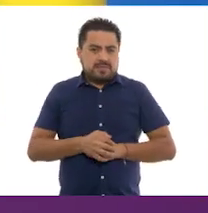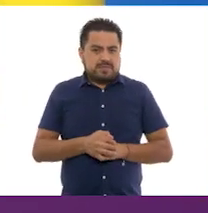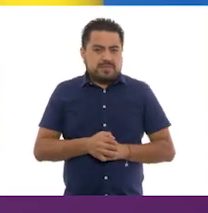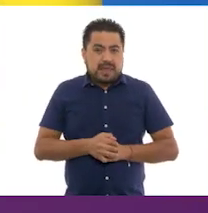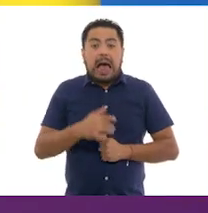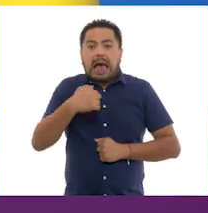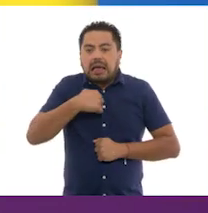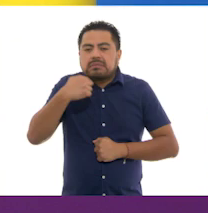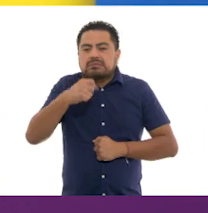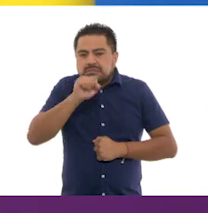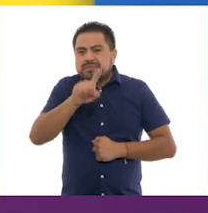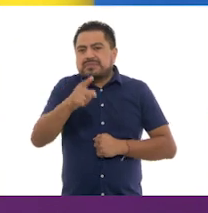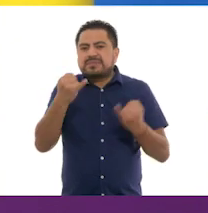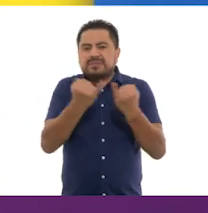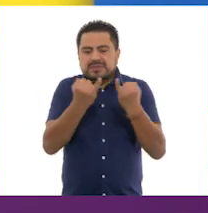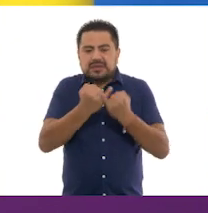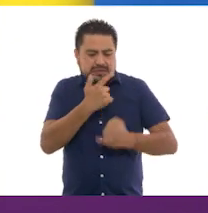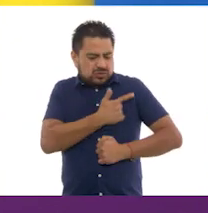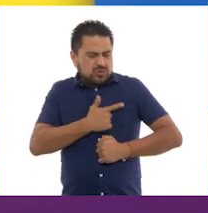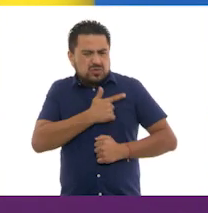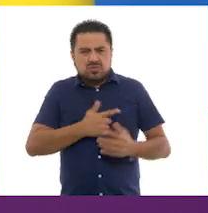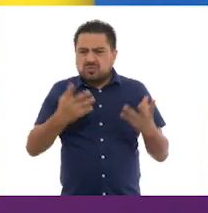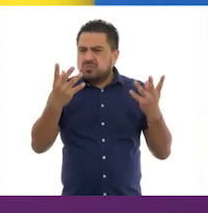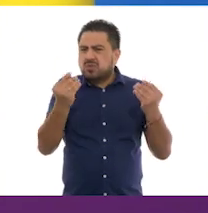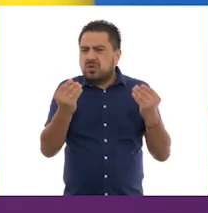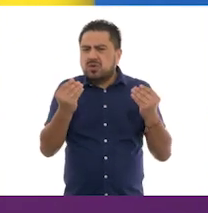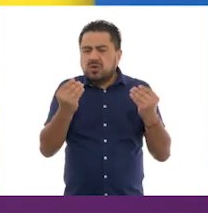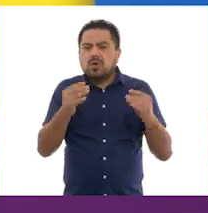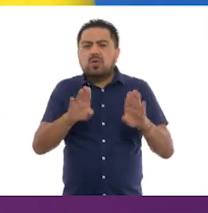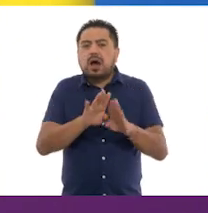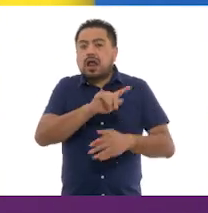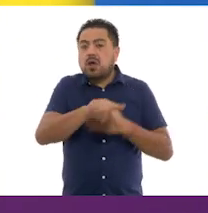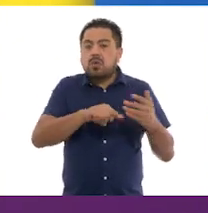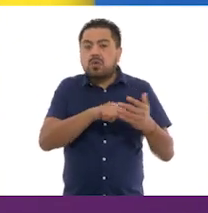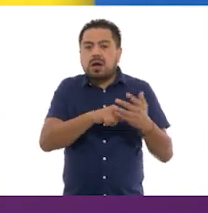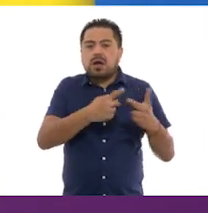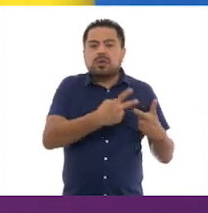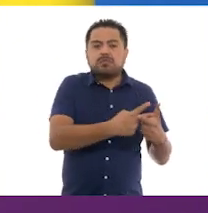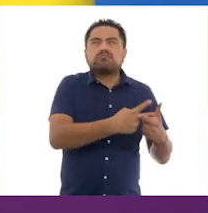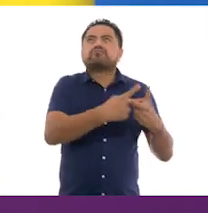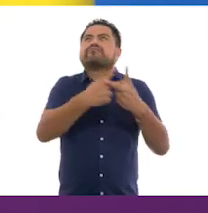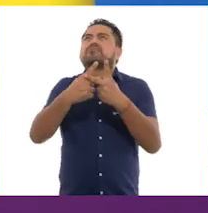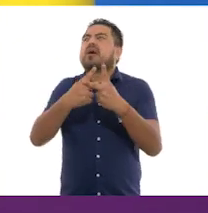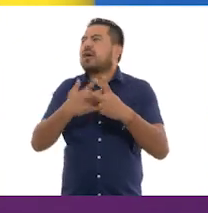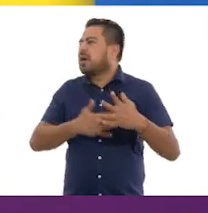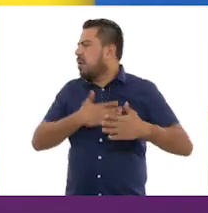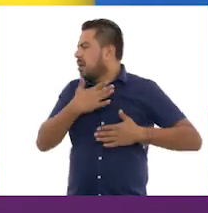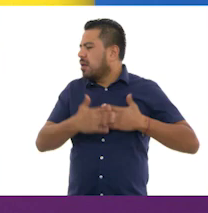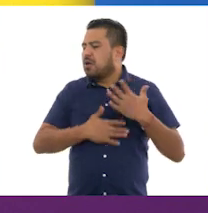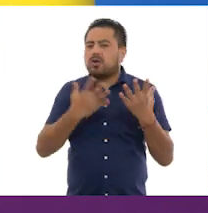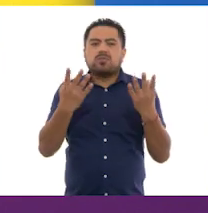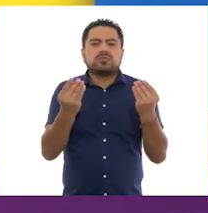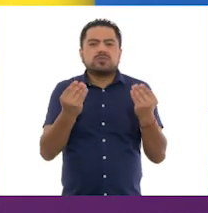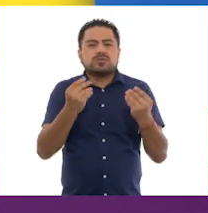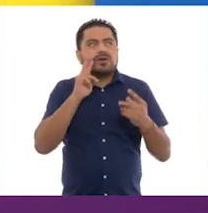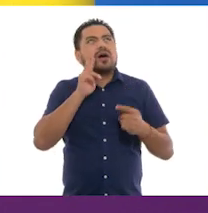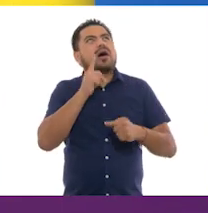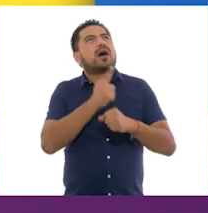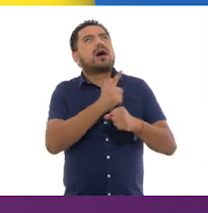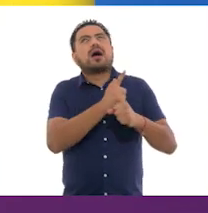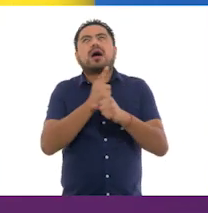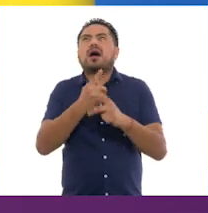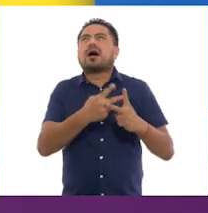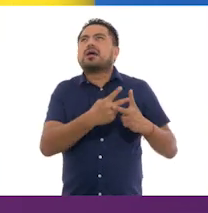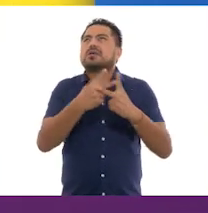mí siempre me ha gustado mucho y me ha inquietado el espacio. Disfruto muchísimo ver las estrellas